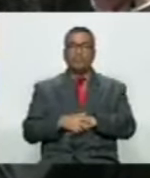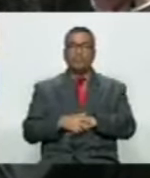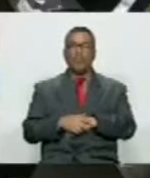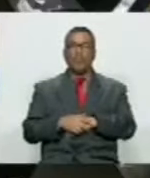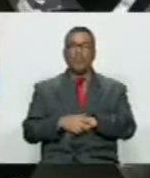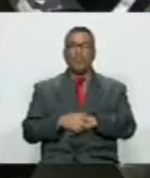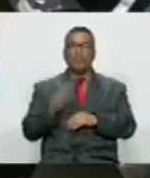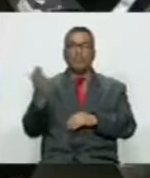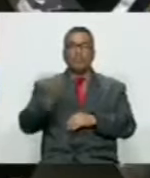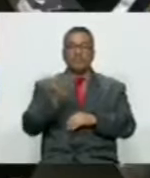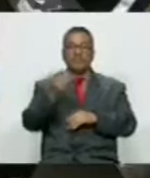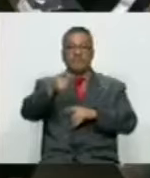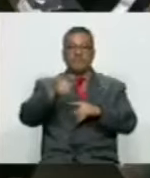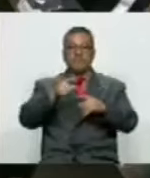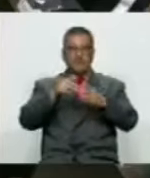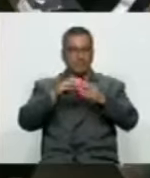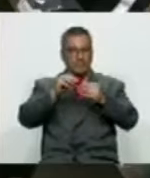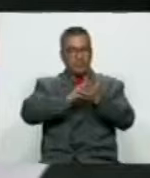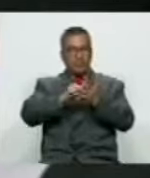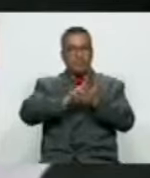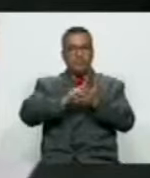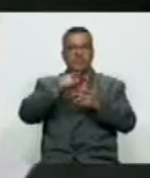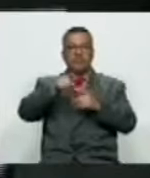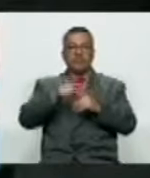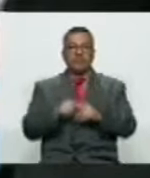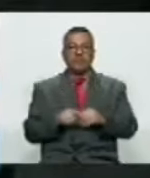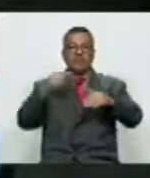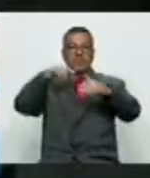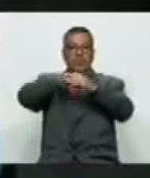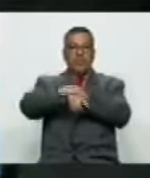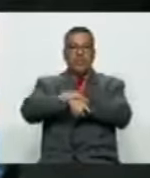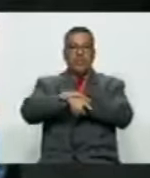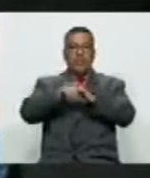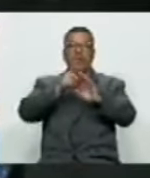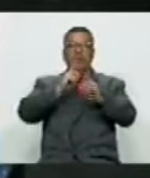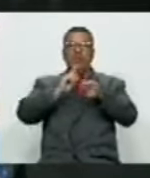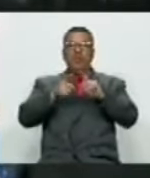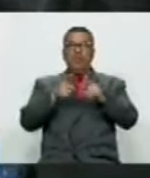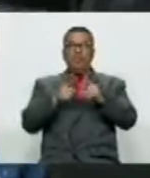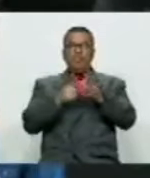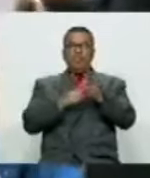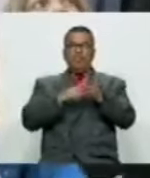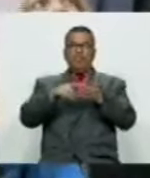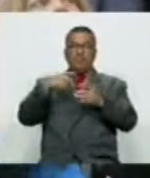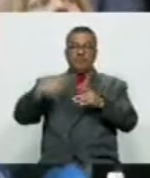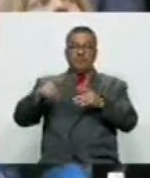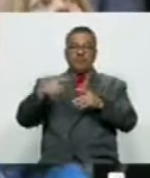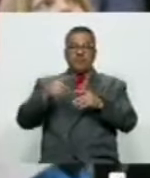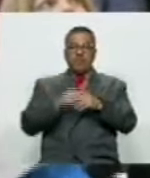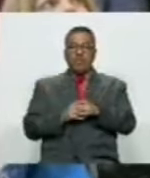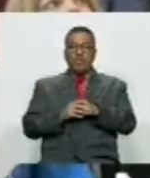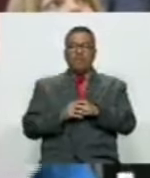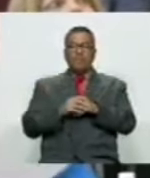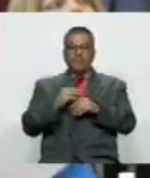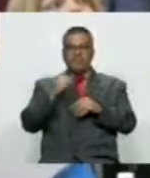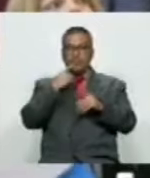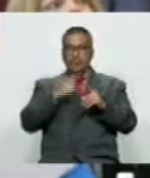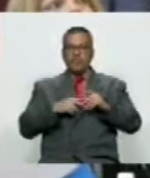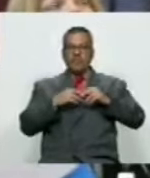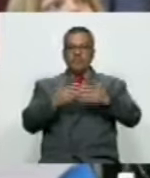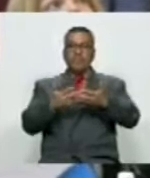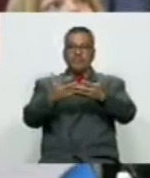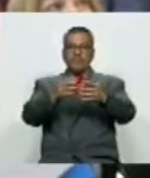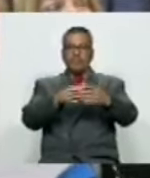la sanción de este artículo para incluir allí una modificación. De ser esto viable ante esta